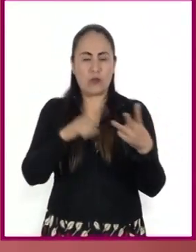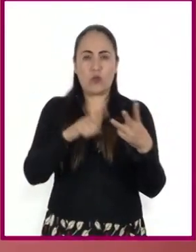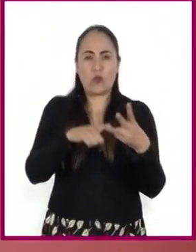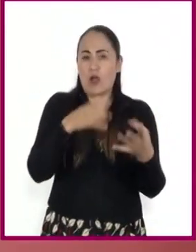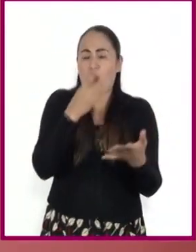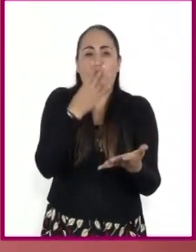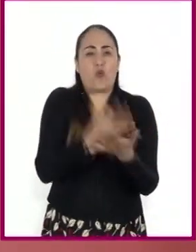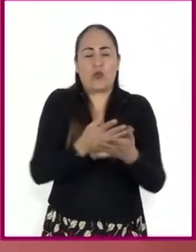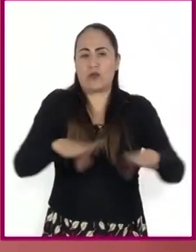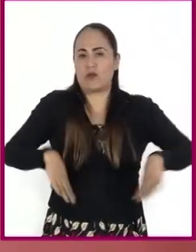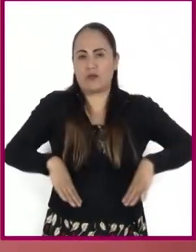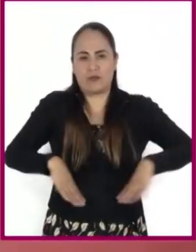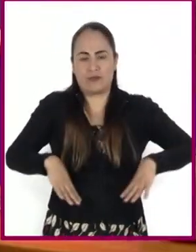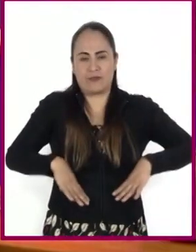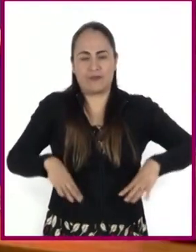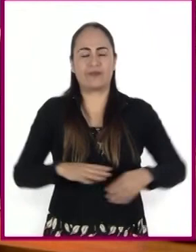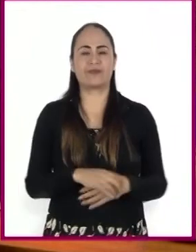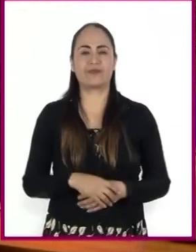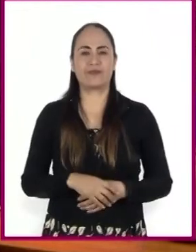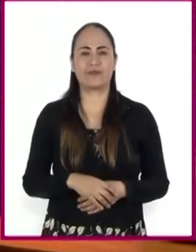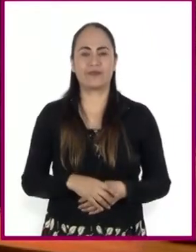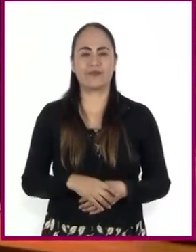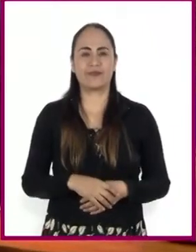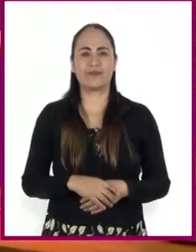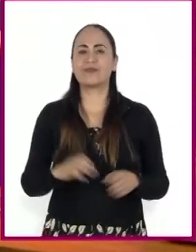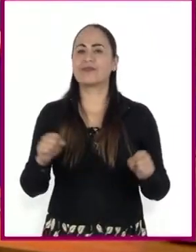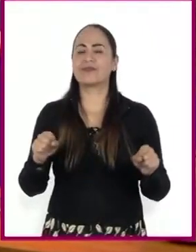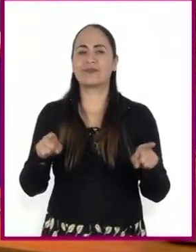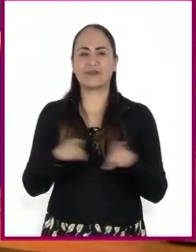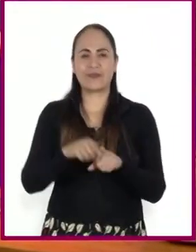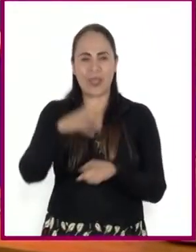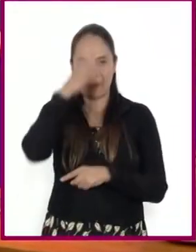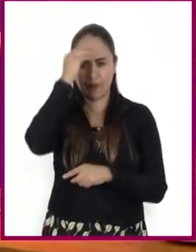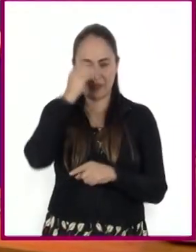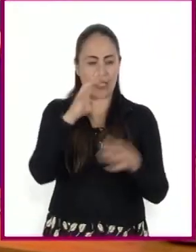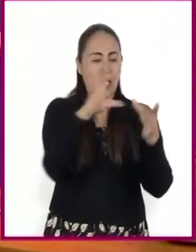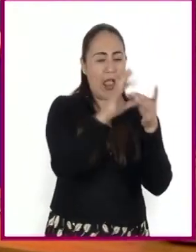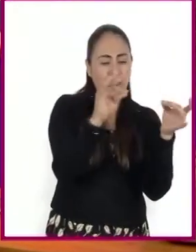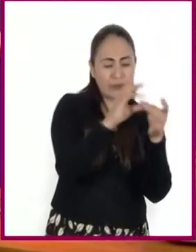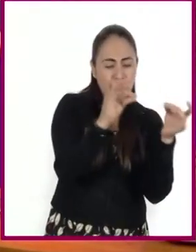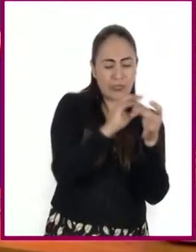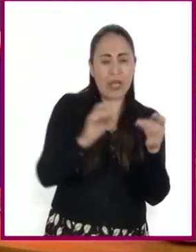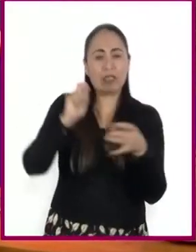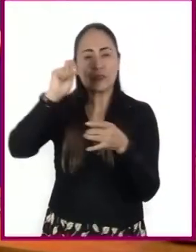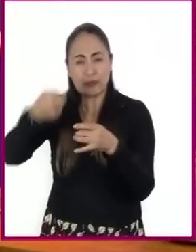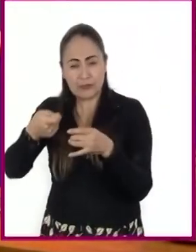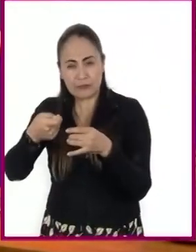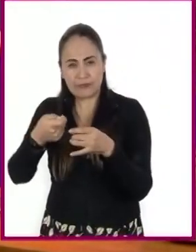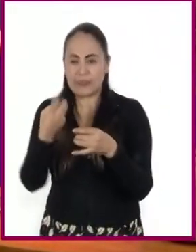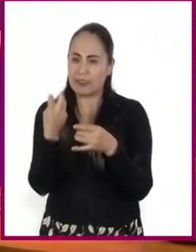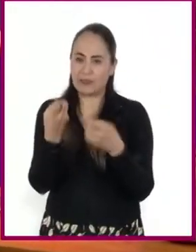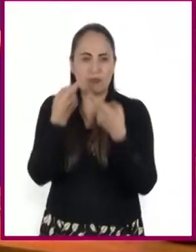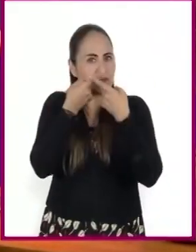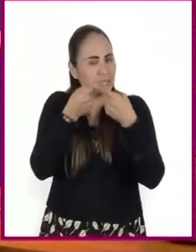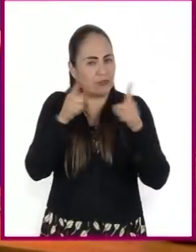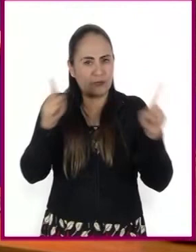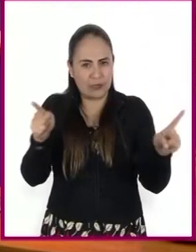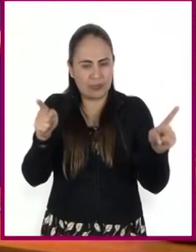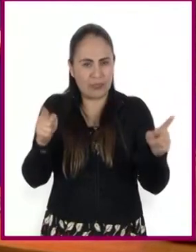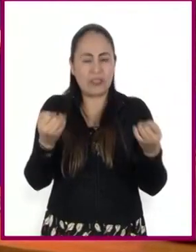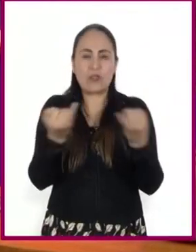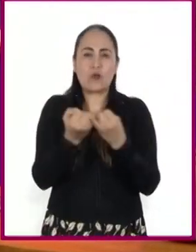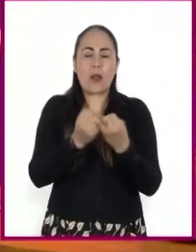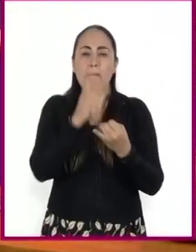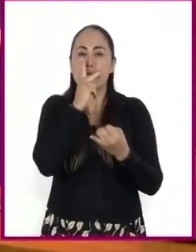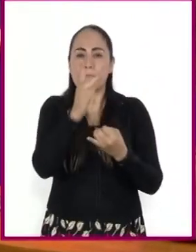del concepto en cuestión. También aprendimos que describir y definir son dos cosas muy diferentes y que el vocabulario